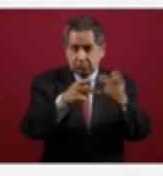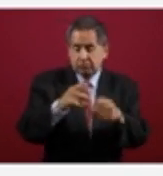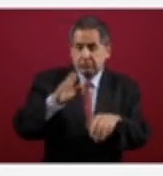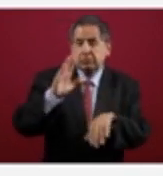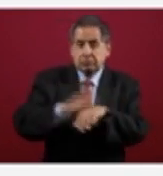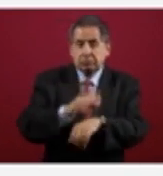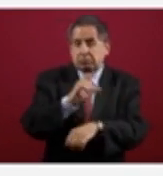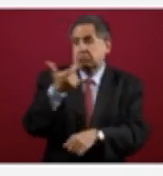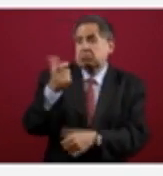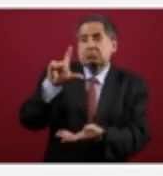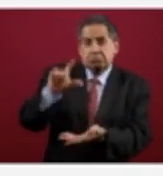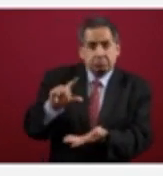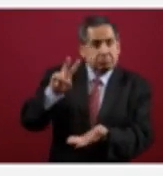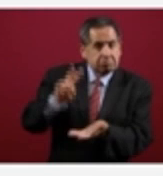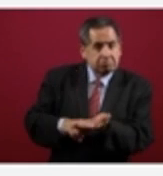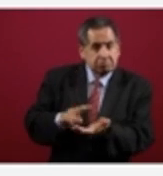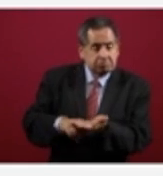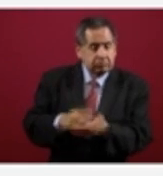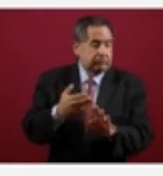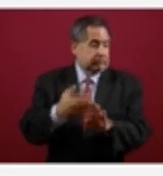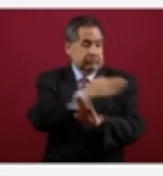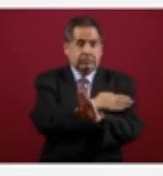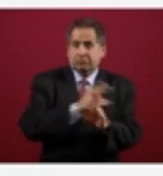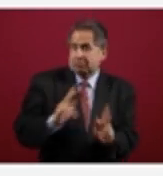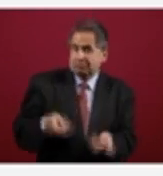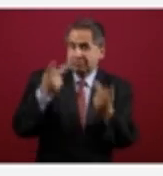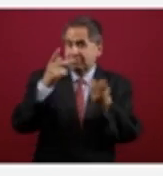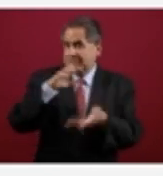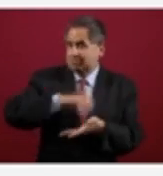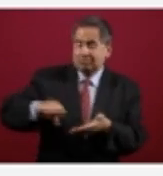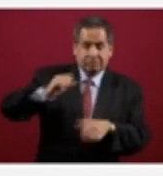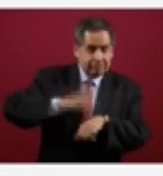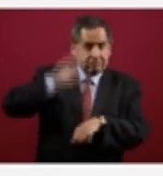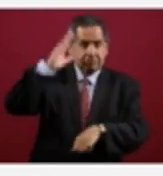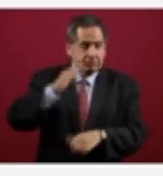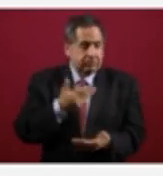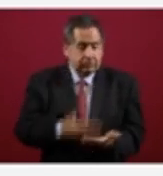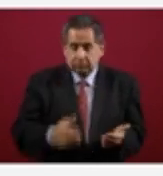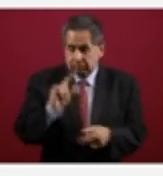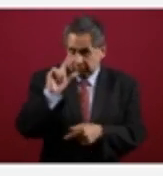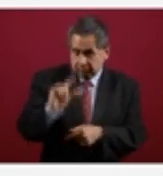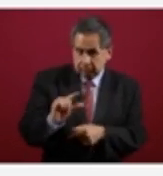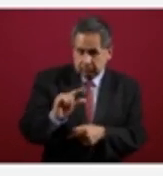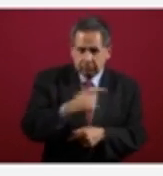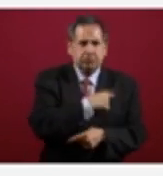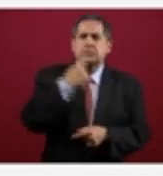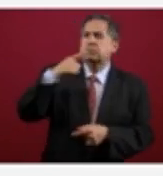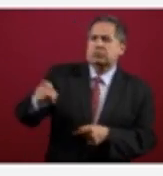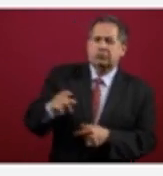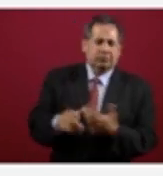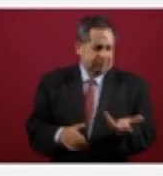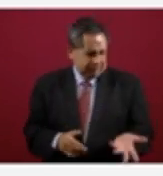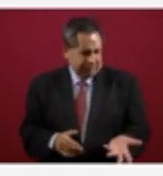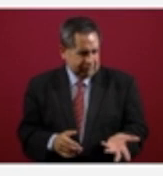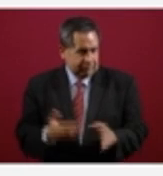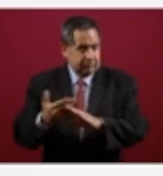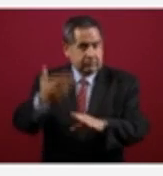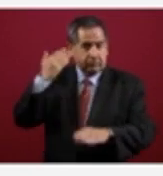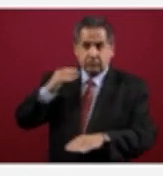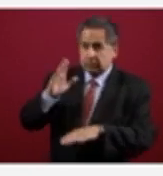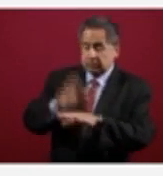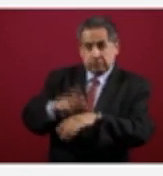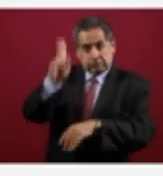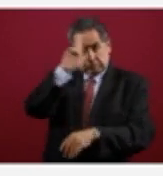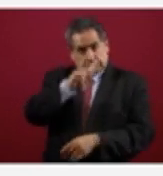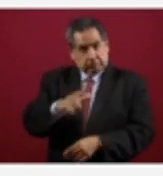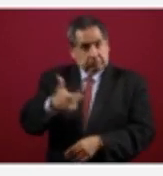sus abogados o quien lo estén asesorando no hayan solicitado el amparo, sobre todo en algo que fue 12 veces mayor que la venta de la